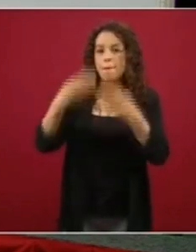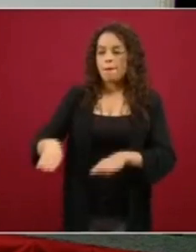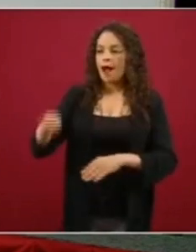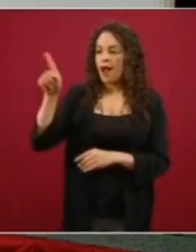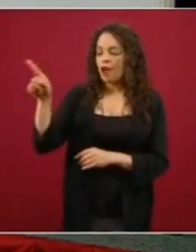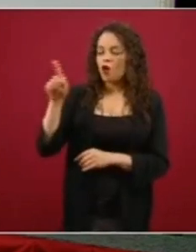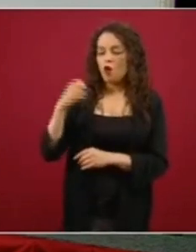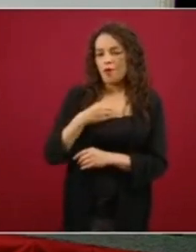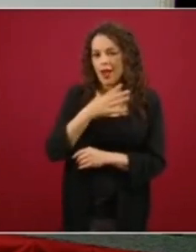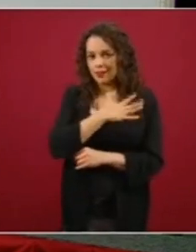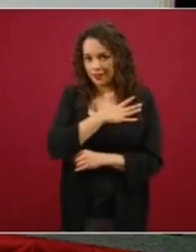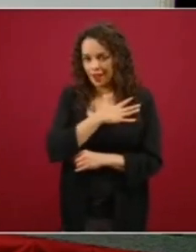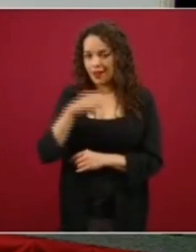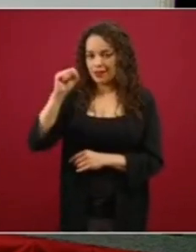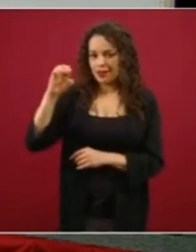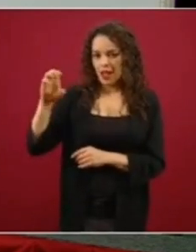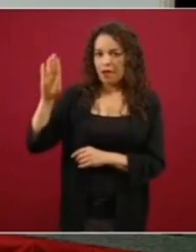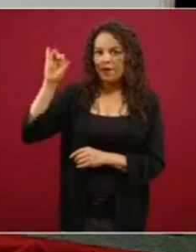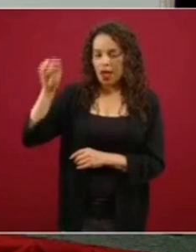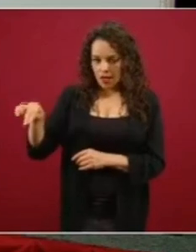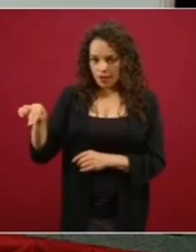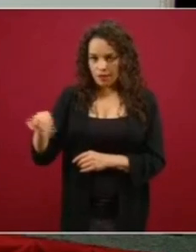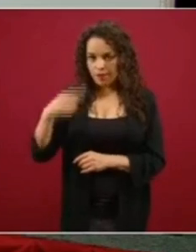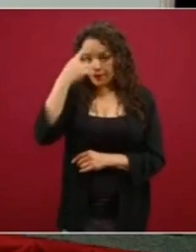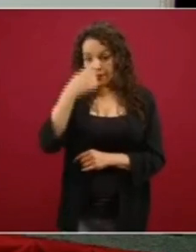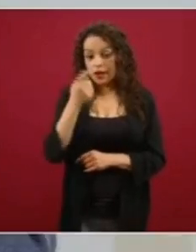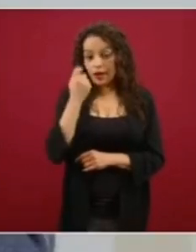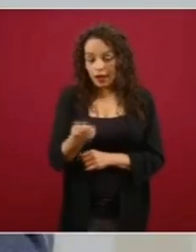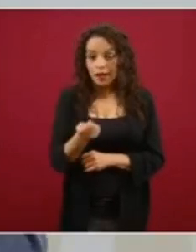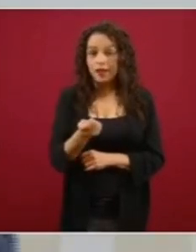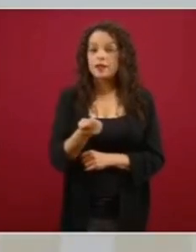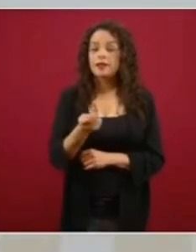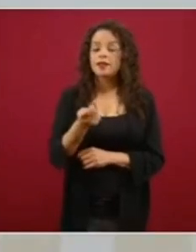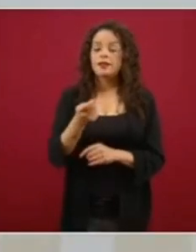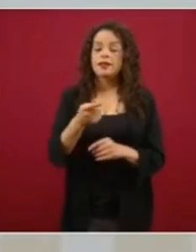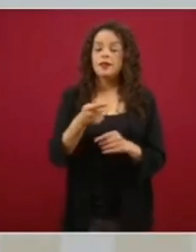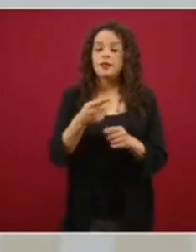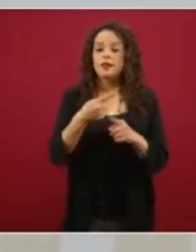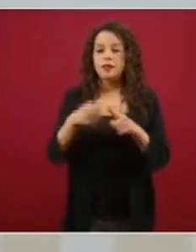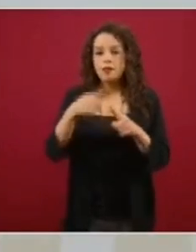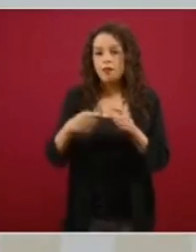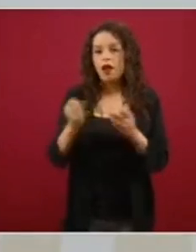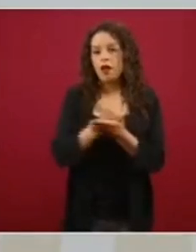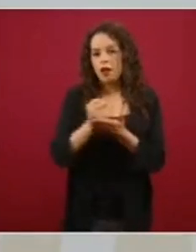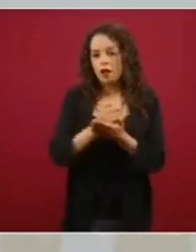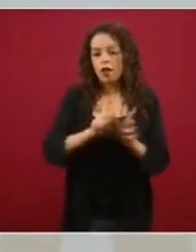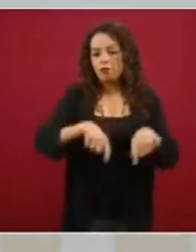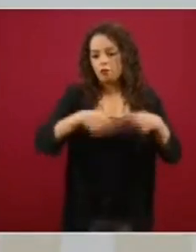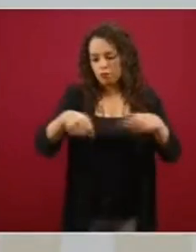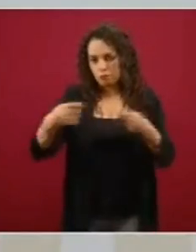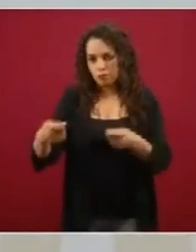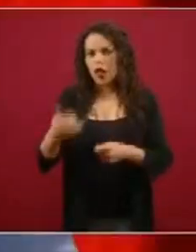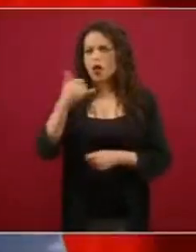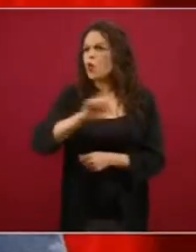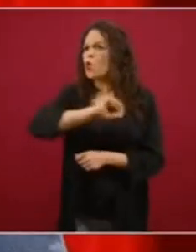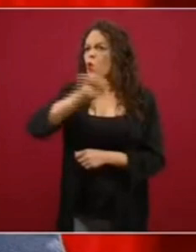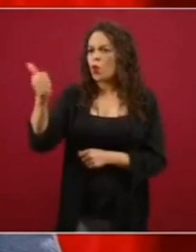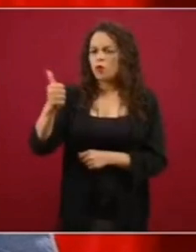en ciertos lugares para cierto tipo de créditos y habrá algunas otras. Banco Azteca tiene